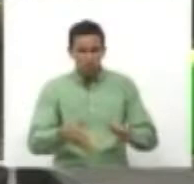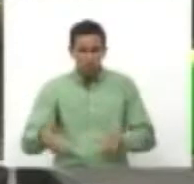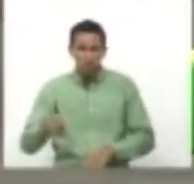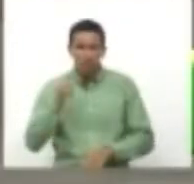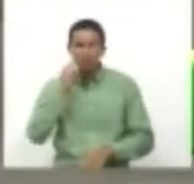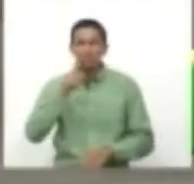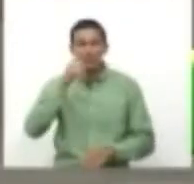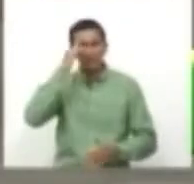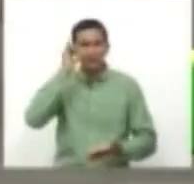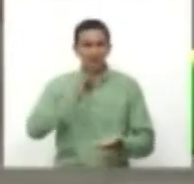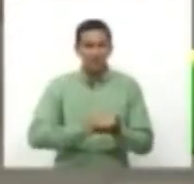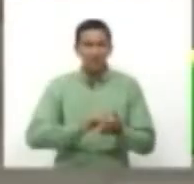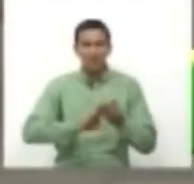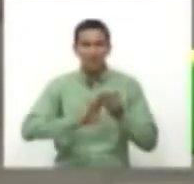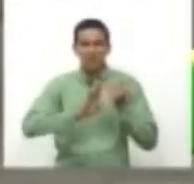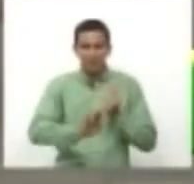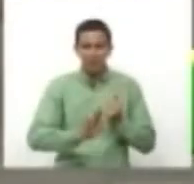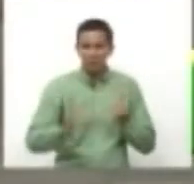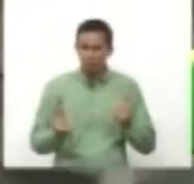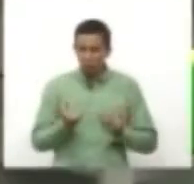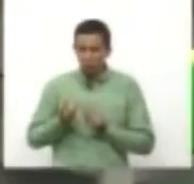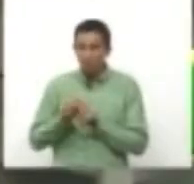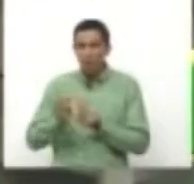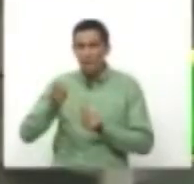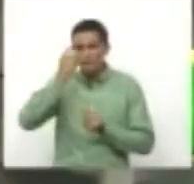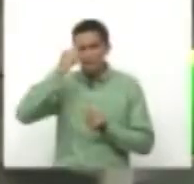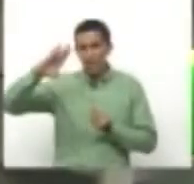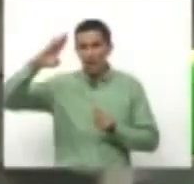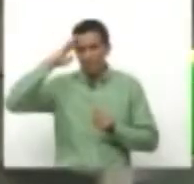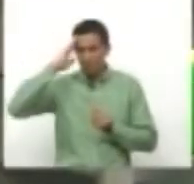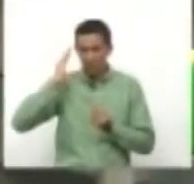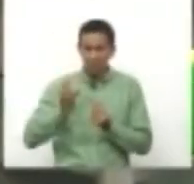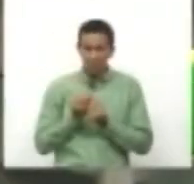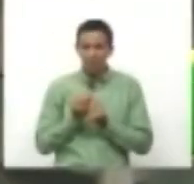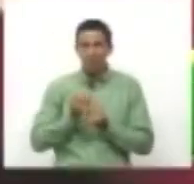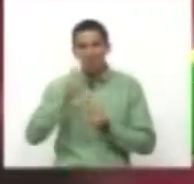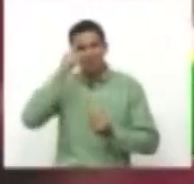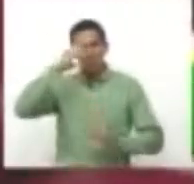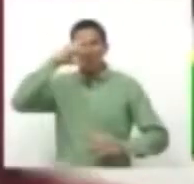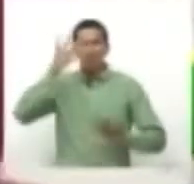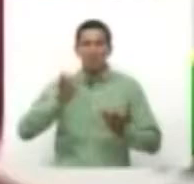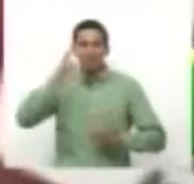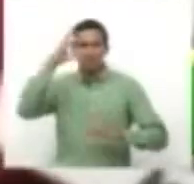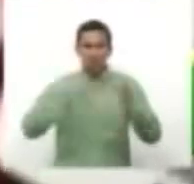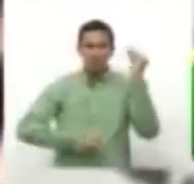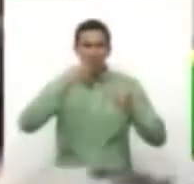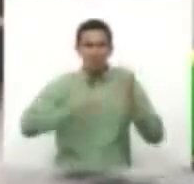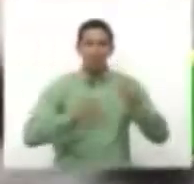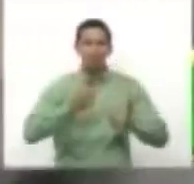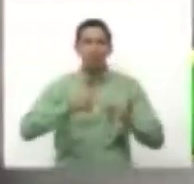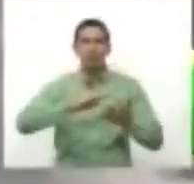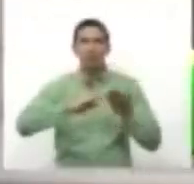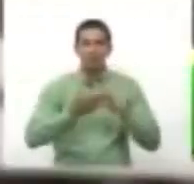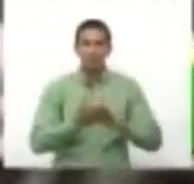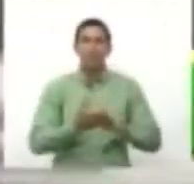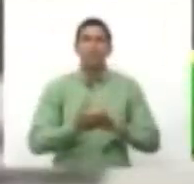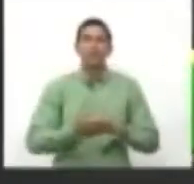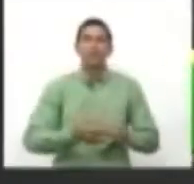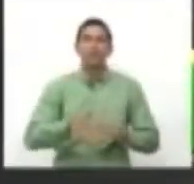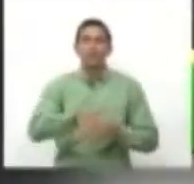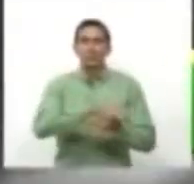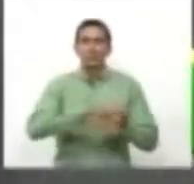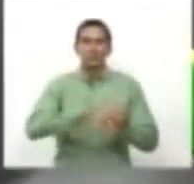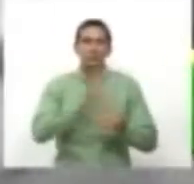a posibles retaliaciones de bandas paramilitares que se oponen a los acuerdos. Situación que recrudece el pasado reciente